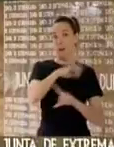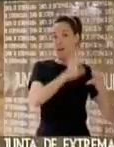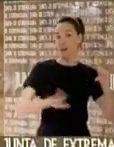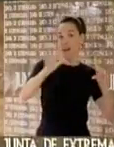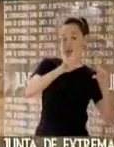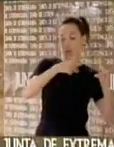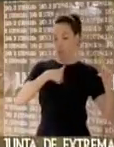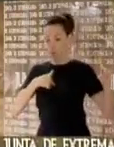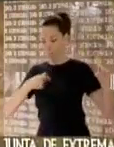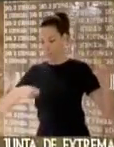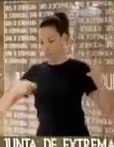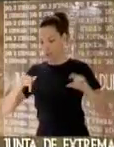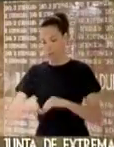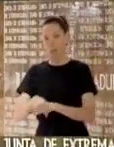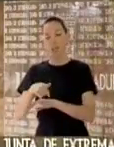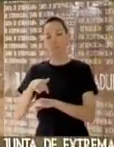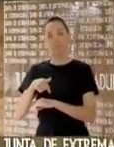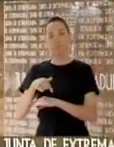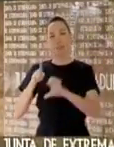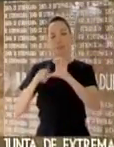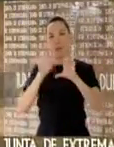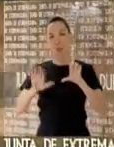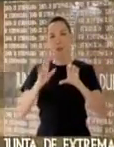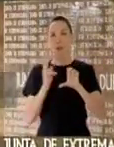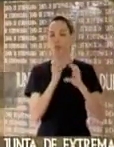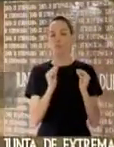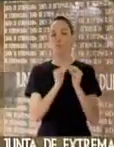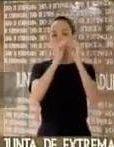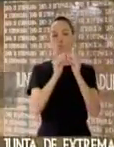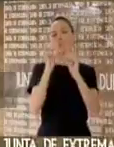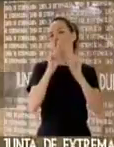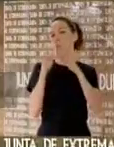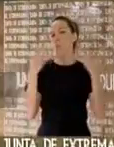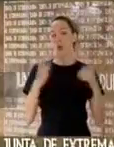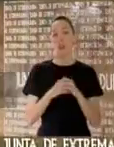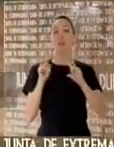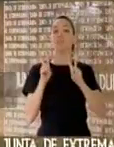nos preocupa, y esto es lo que tiene que ver con lo que está ocurriendo en Cataluña.